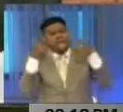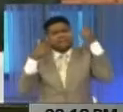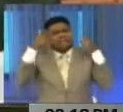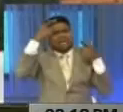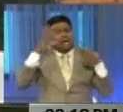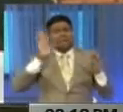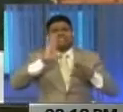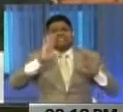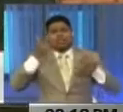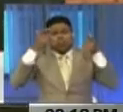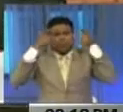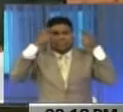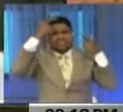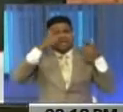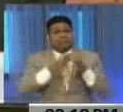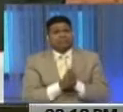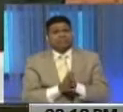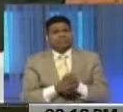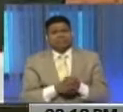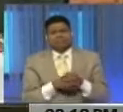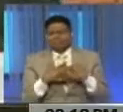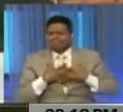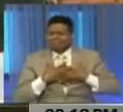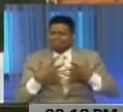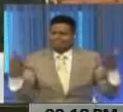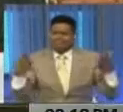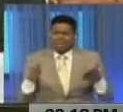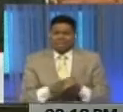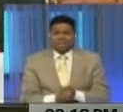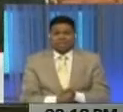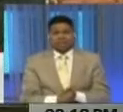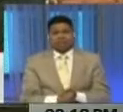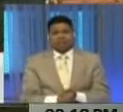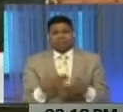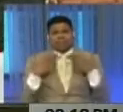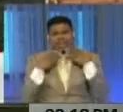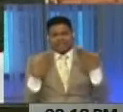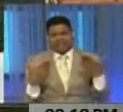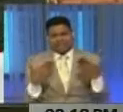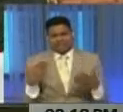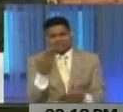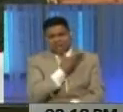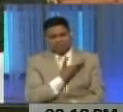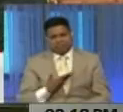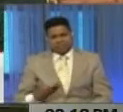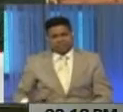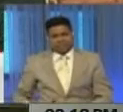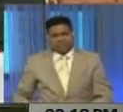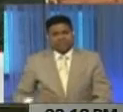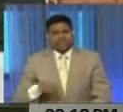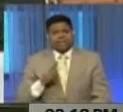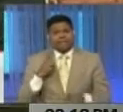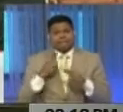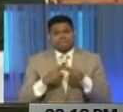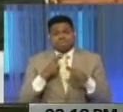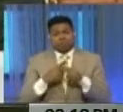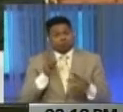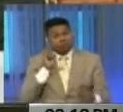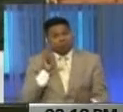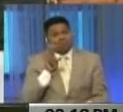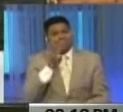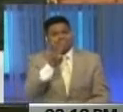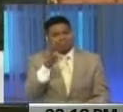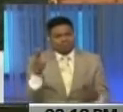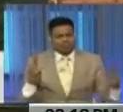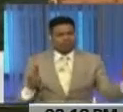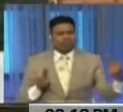Chávez, hay una admiración mutua también por Turquía. Gracias, presidente Erdogan, muy pronto nos vamos a ver y a